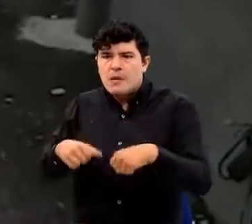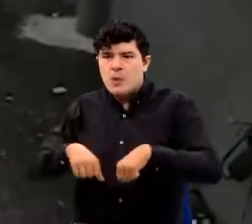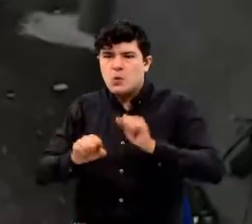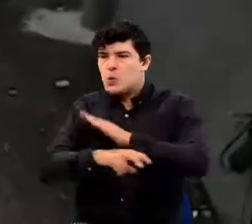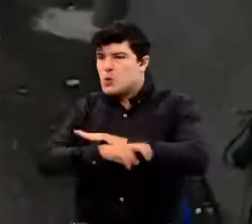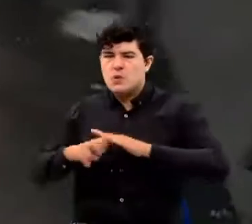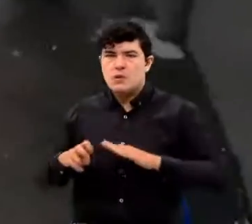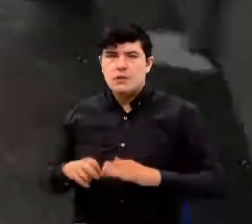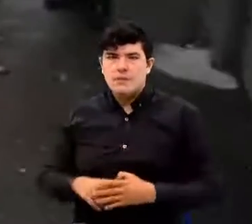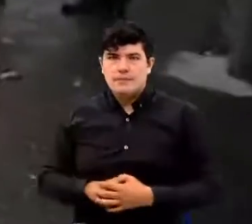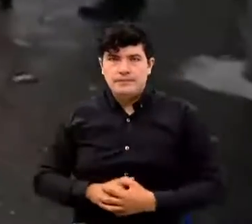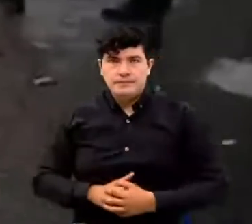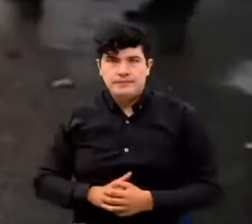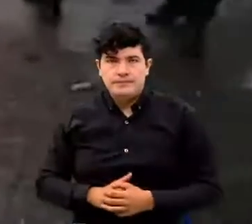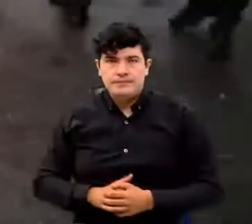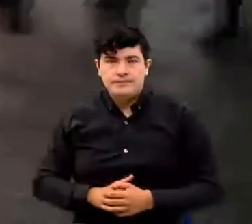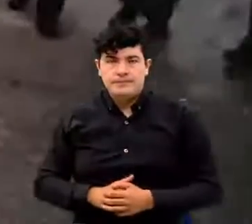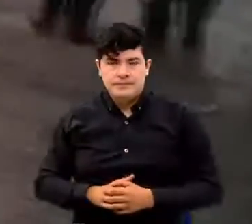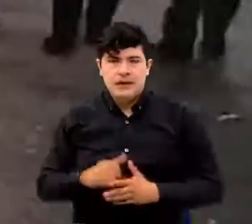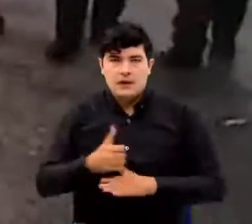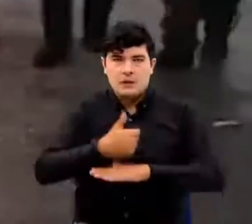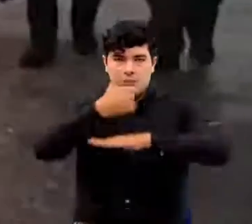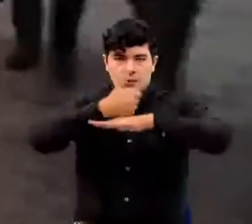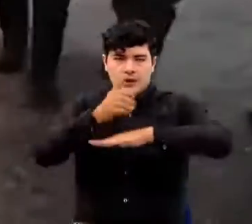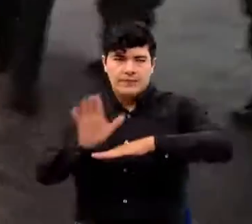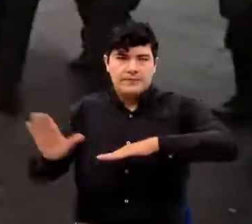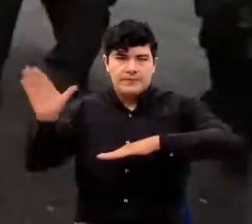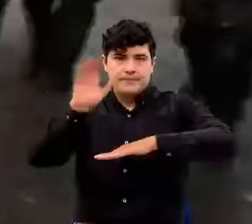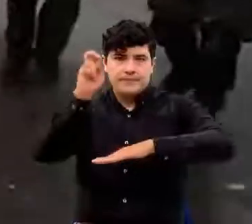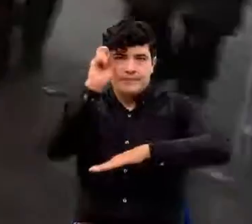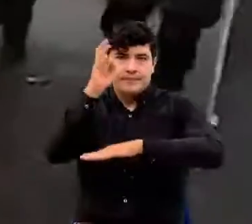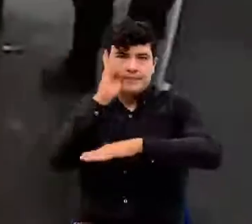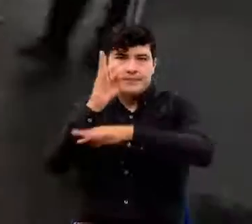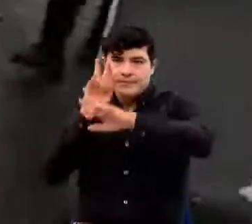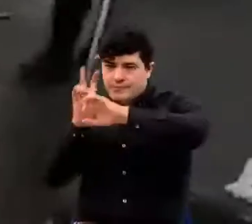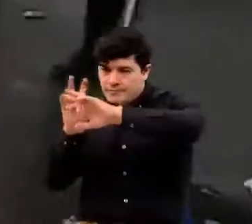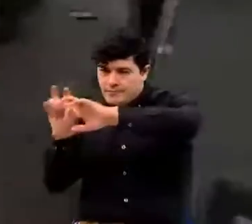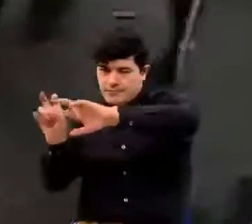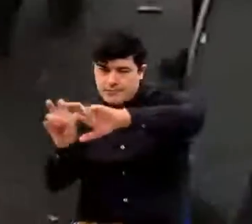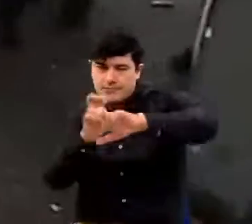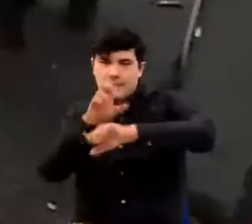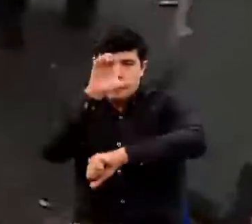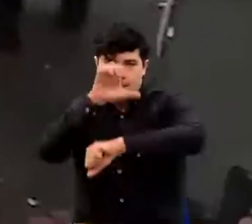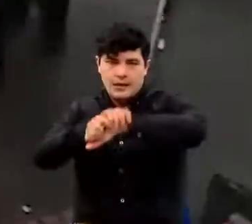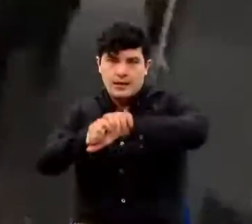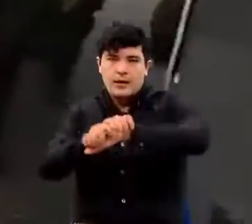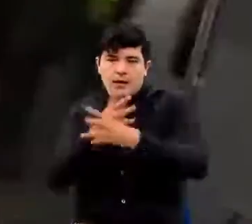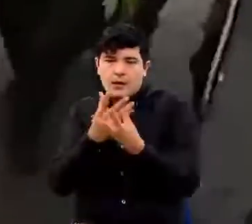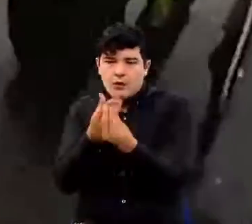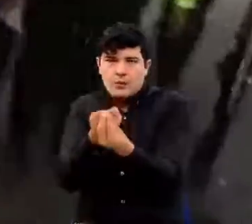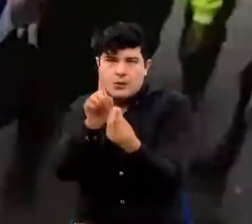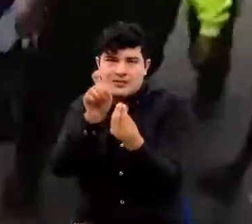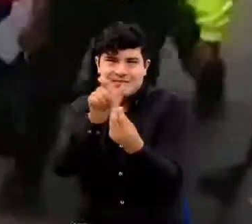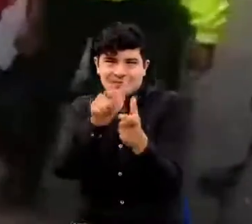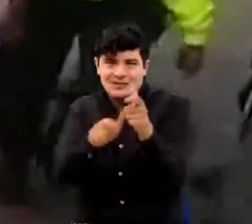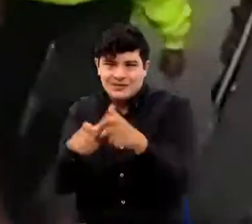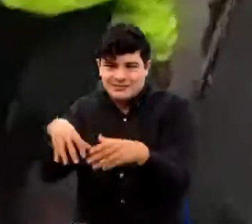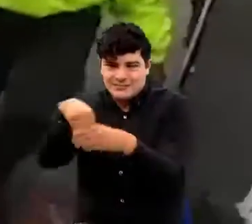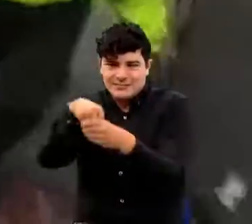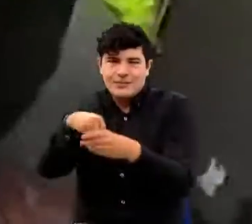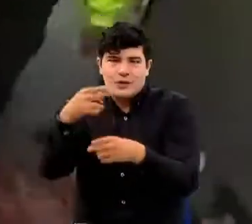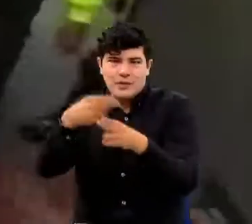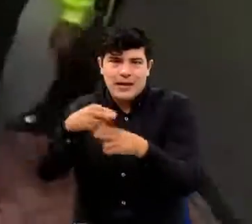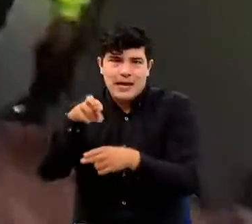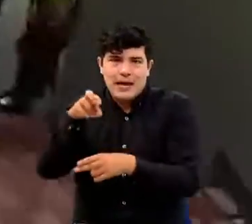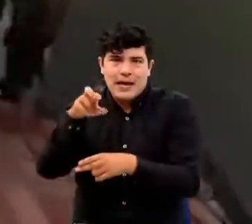En medio de un operativo, las autoridades del norte de Santander lograron capturar a 6 integrantes de la banda delincuencial Los